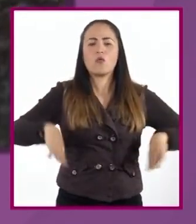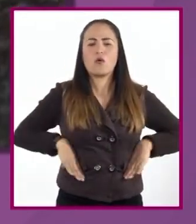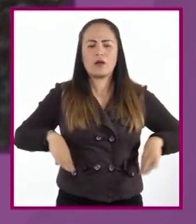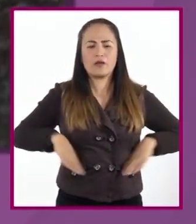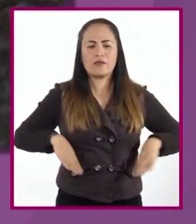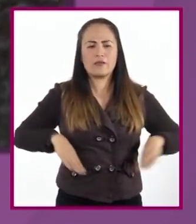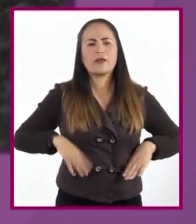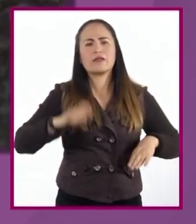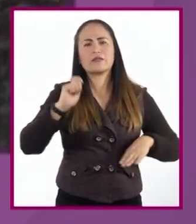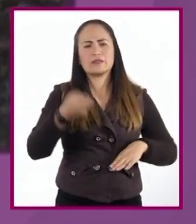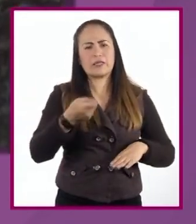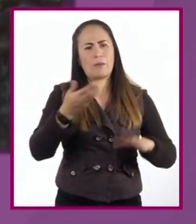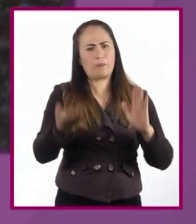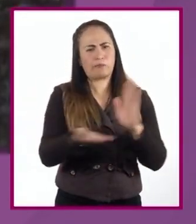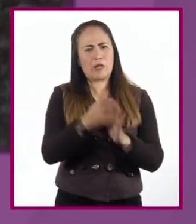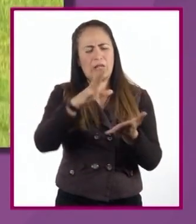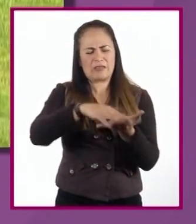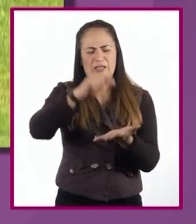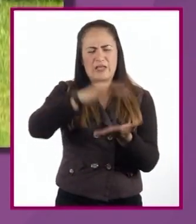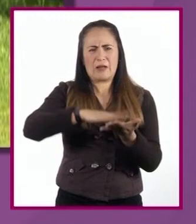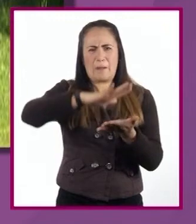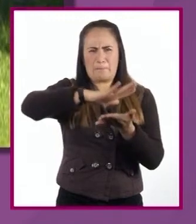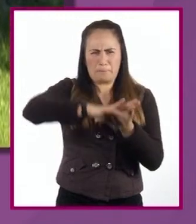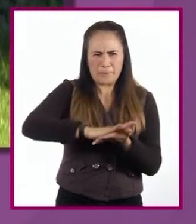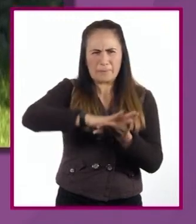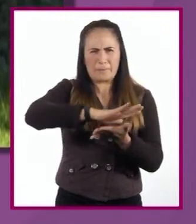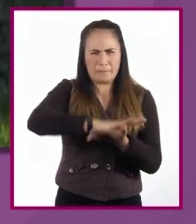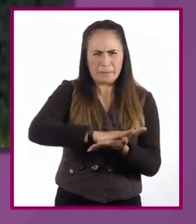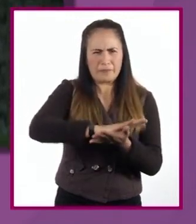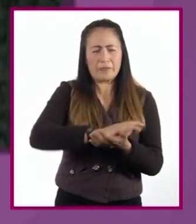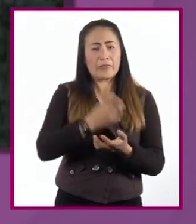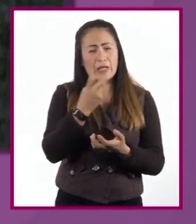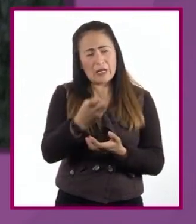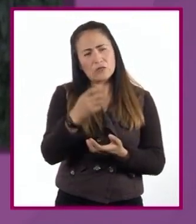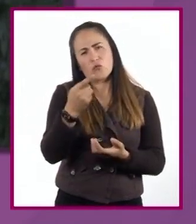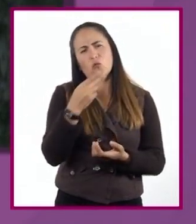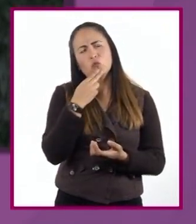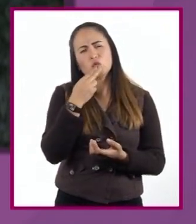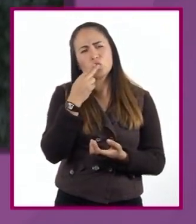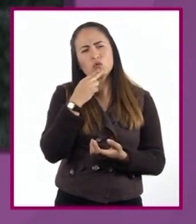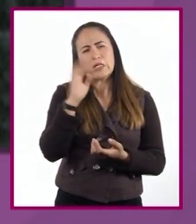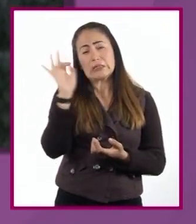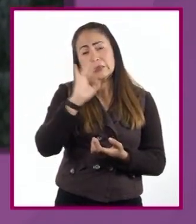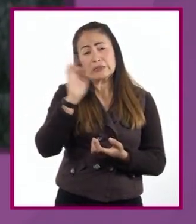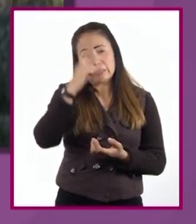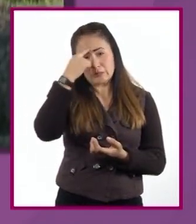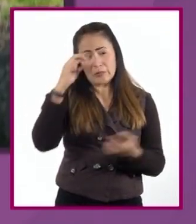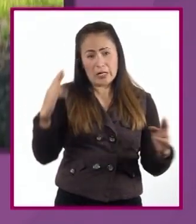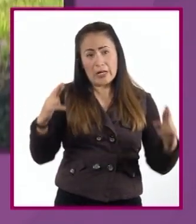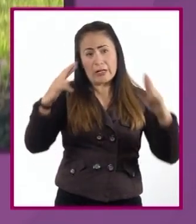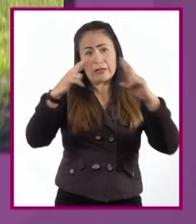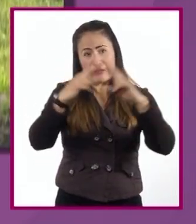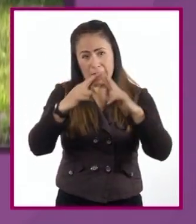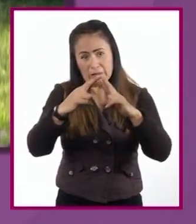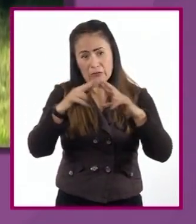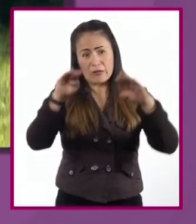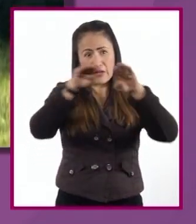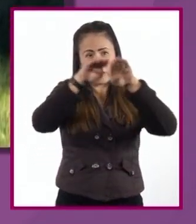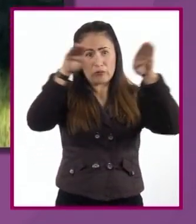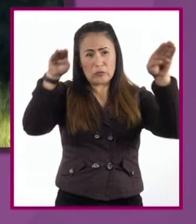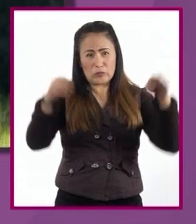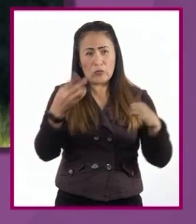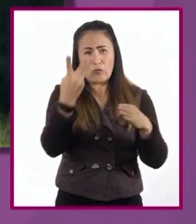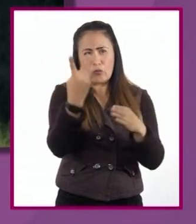construida totalmente de tierra compactada. Se le asigna un carácter ritual, pues en su cima hay un adoratorio con restos de 2